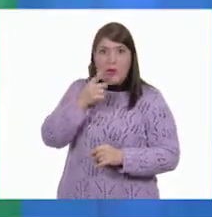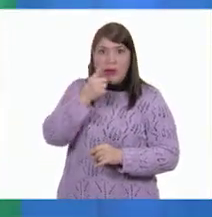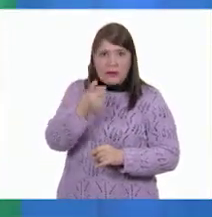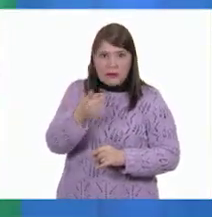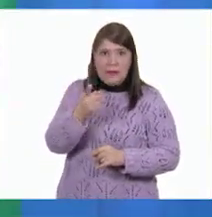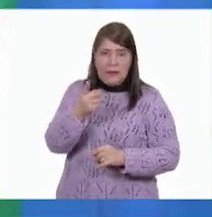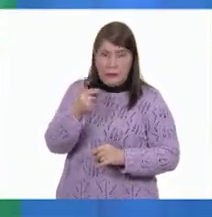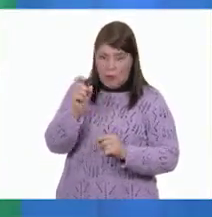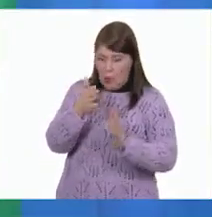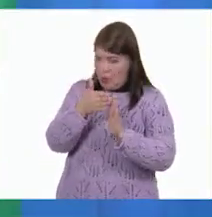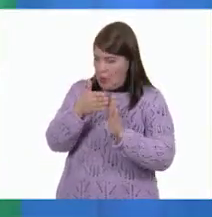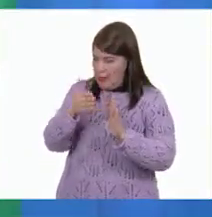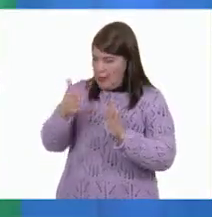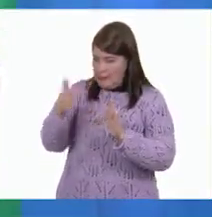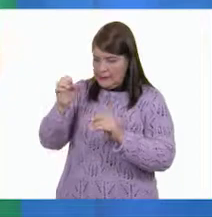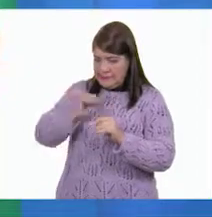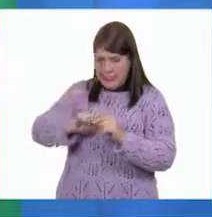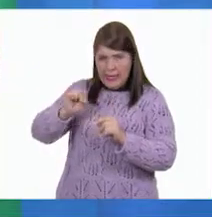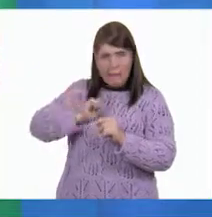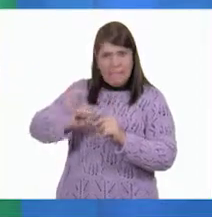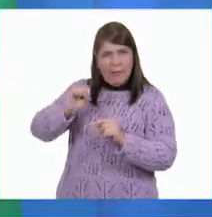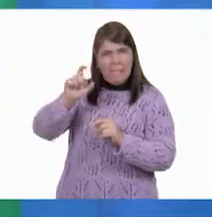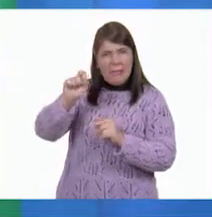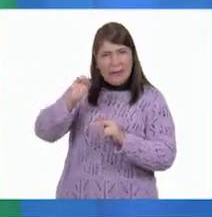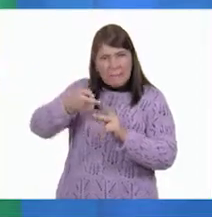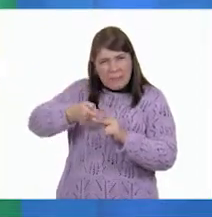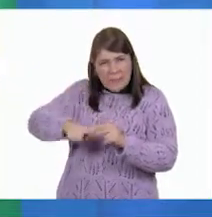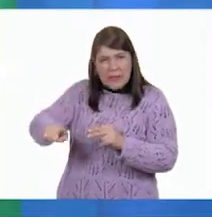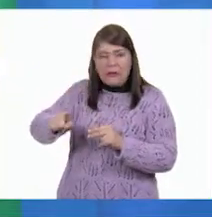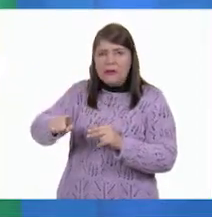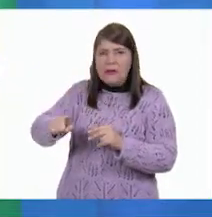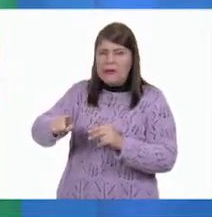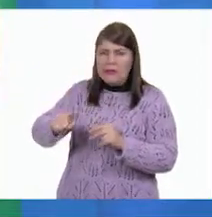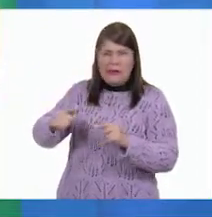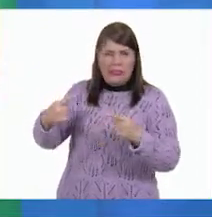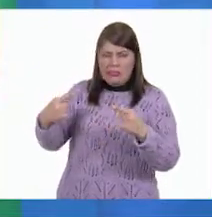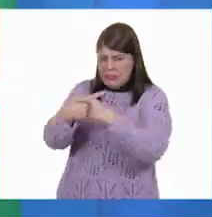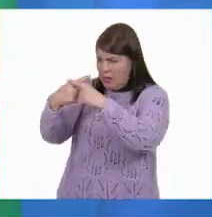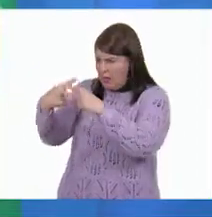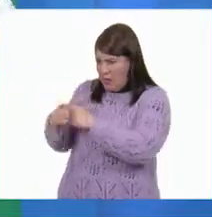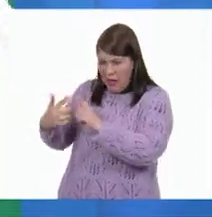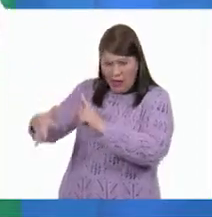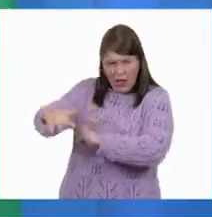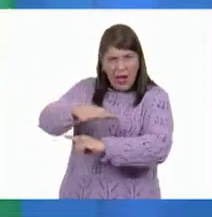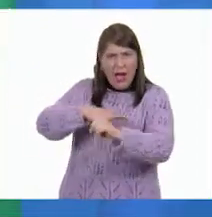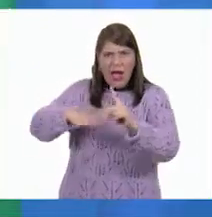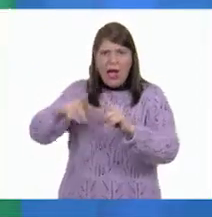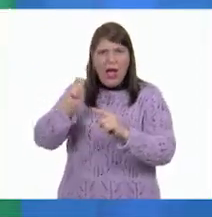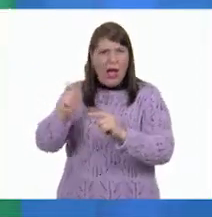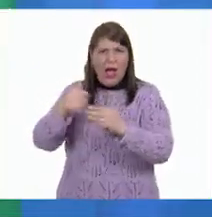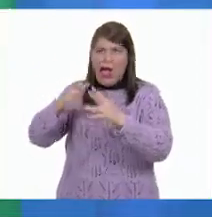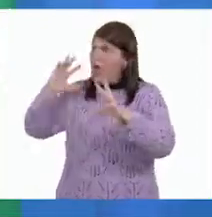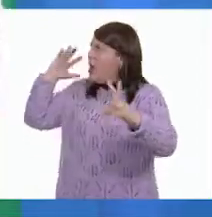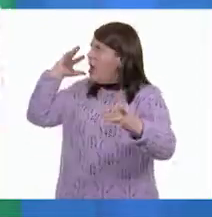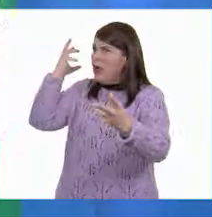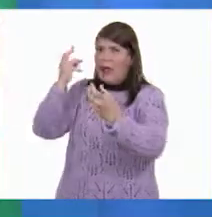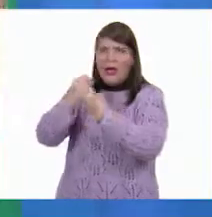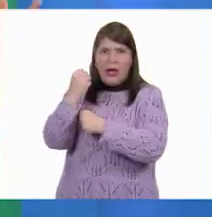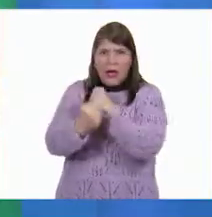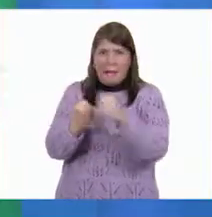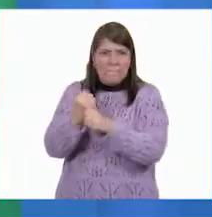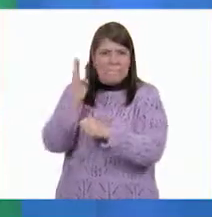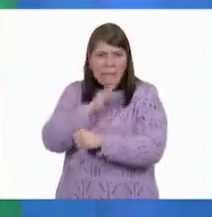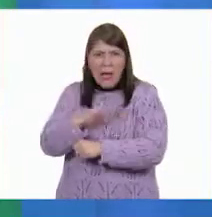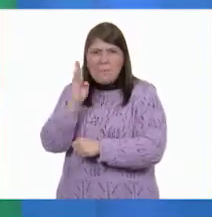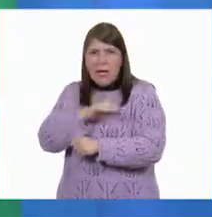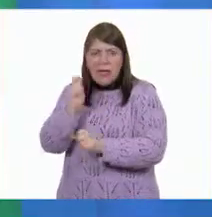al iniciar el siglo XX afloraron las contradicciones generadas de todos los años que venían atrás, de toda